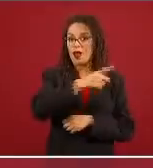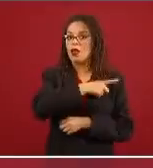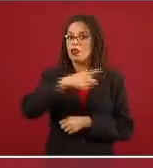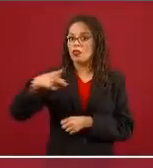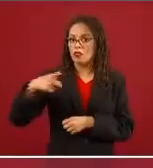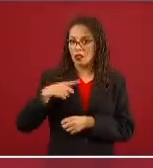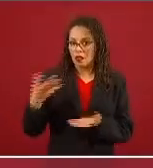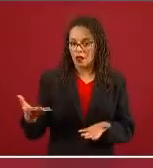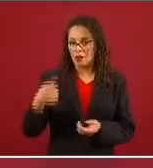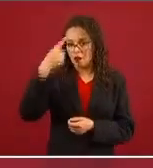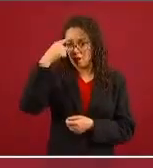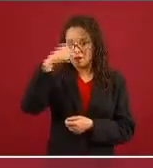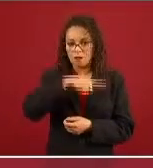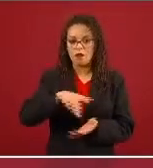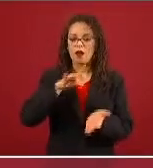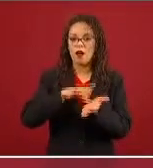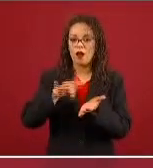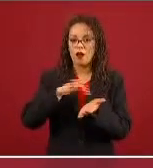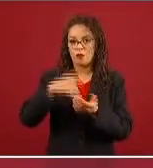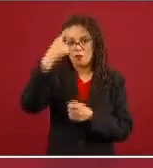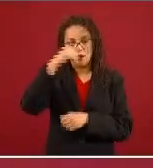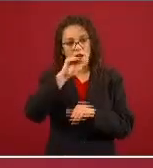Hay 15